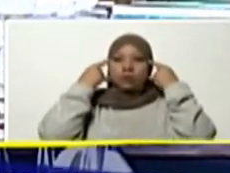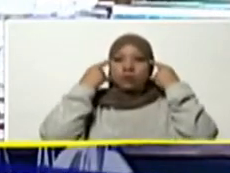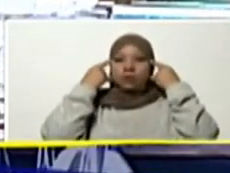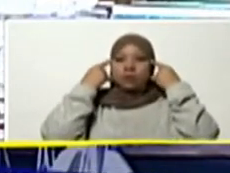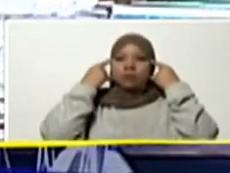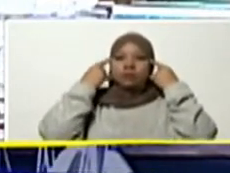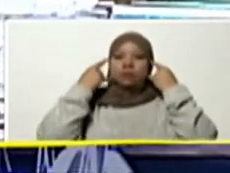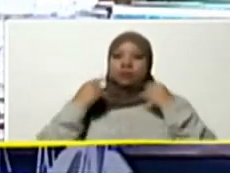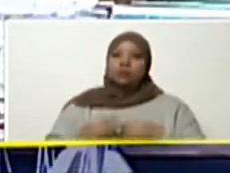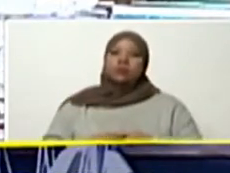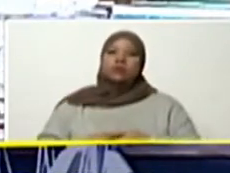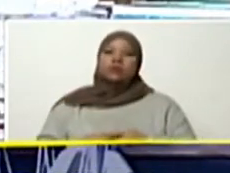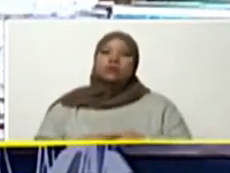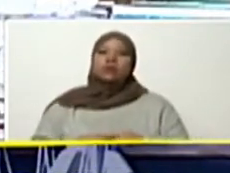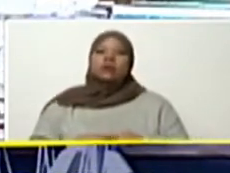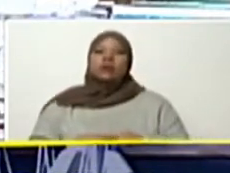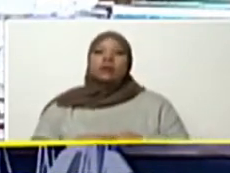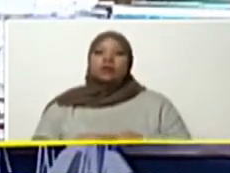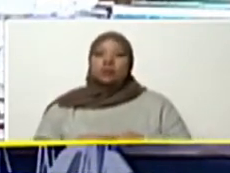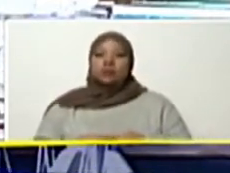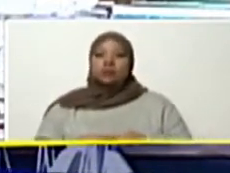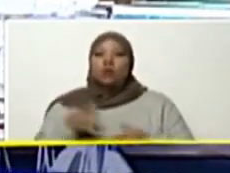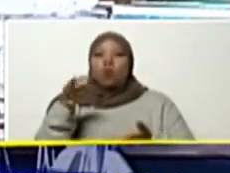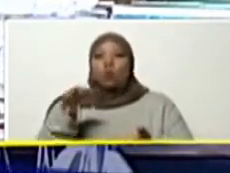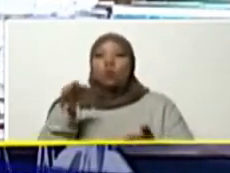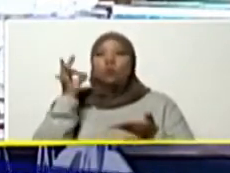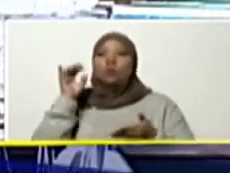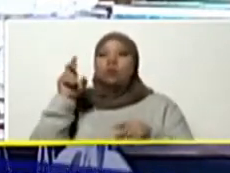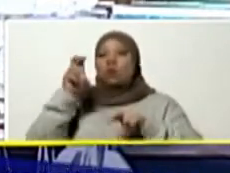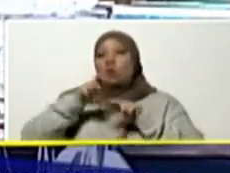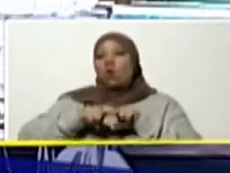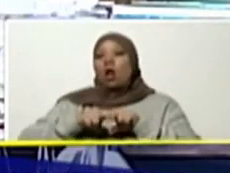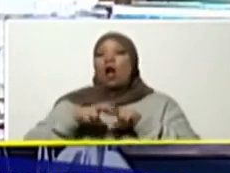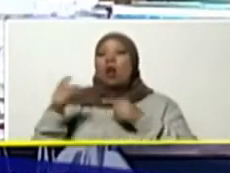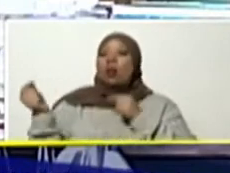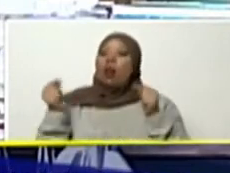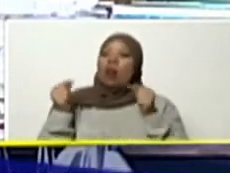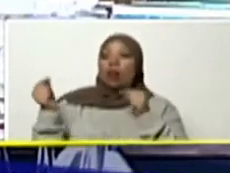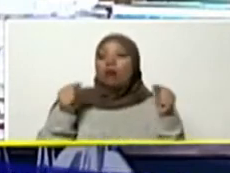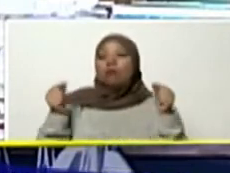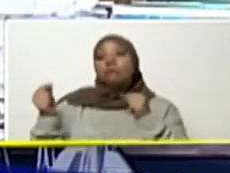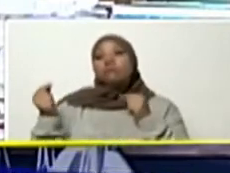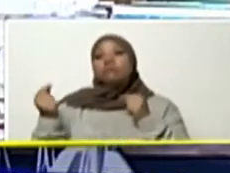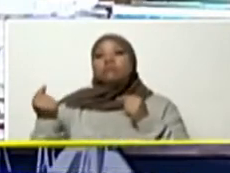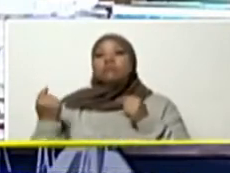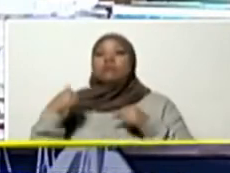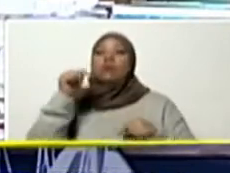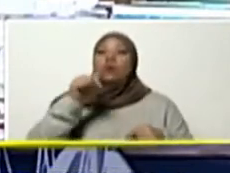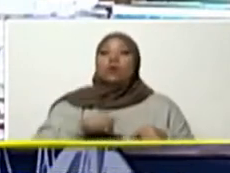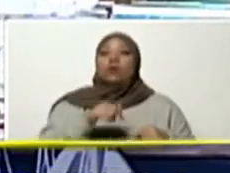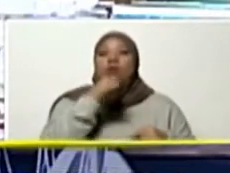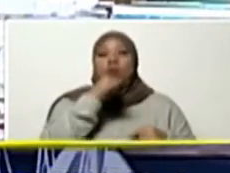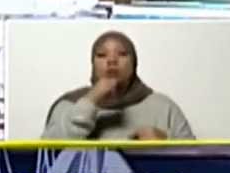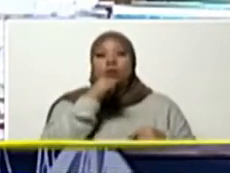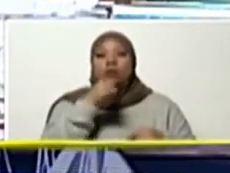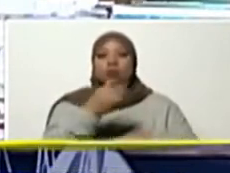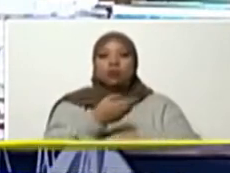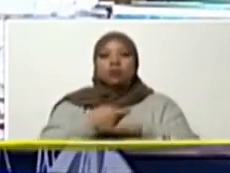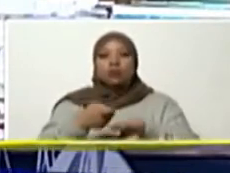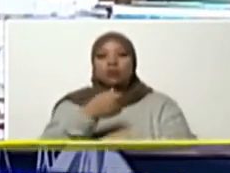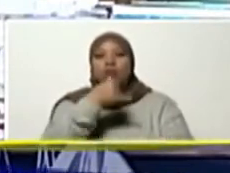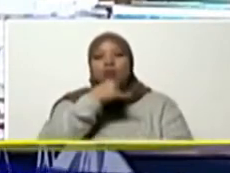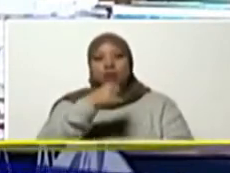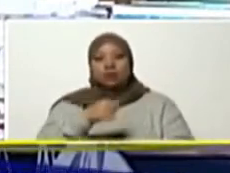Fíjense ustedes, estábamos tomándonos un café sentados así como estoy aquí y de repente llegó